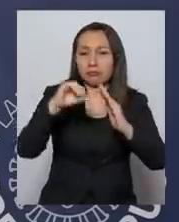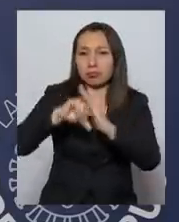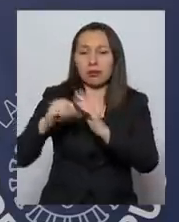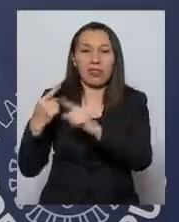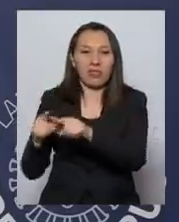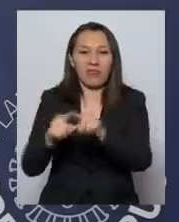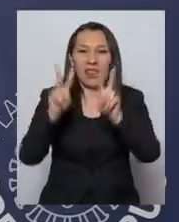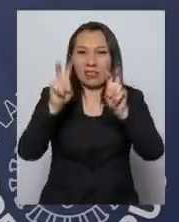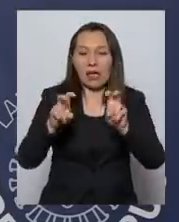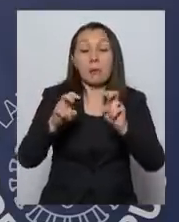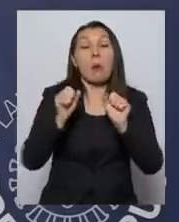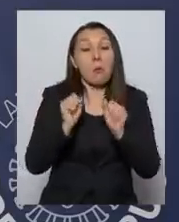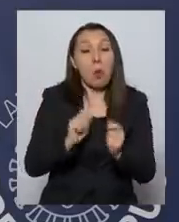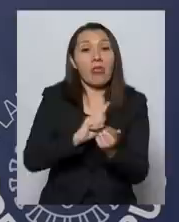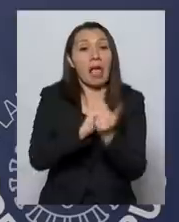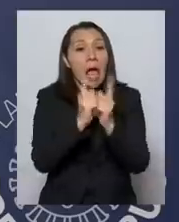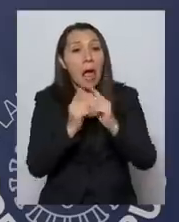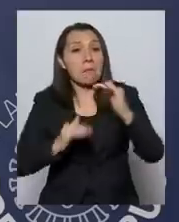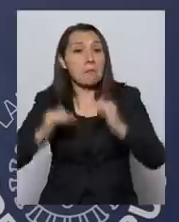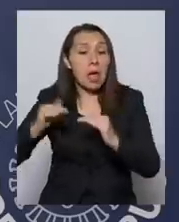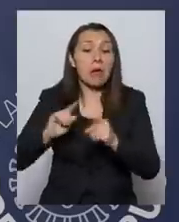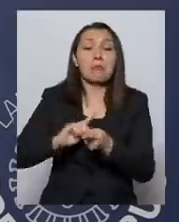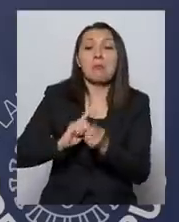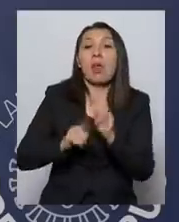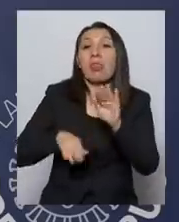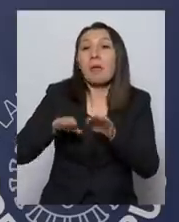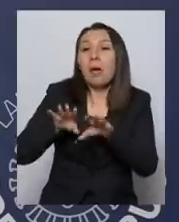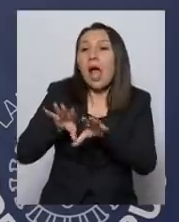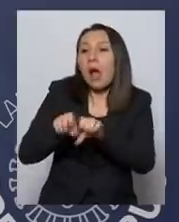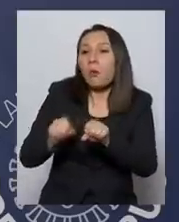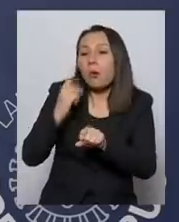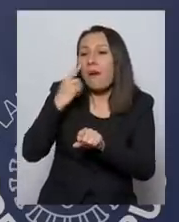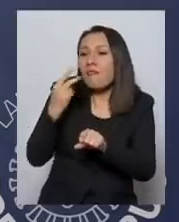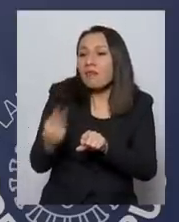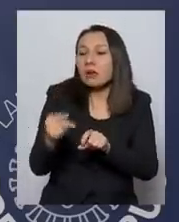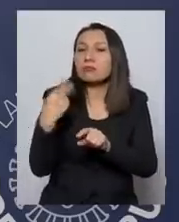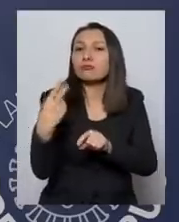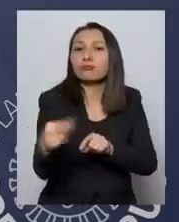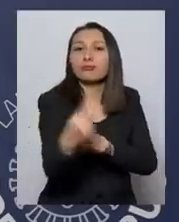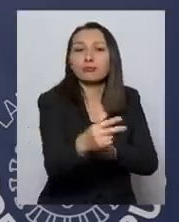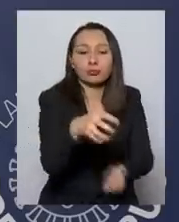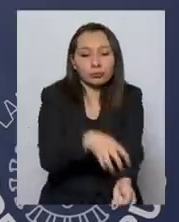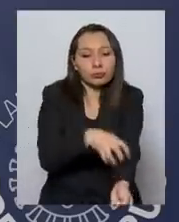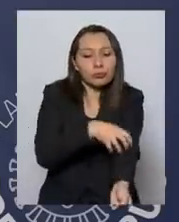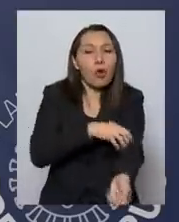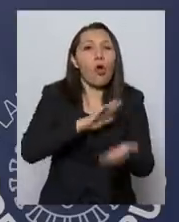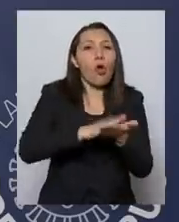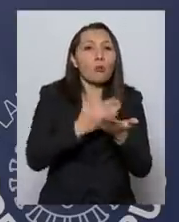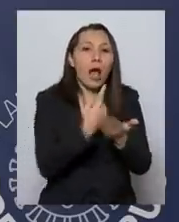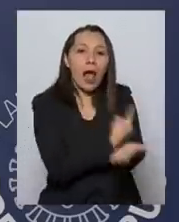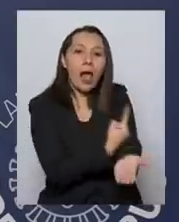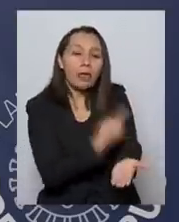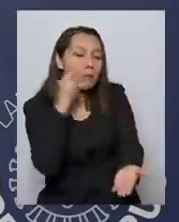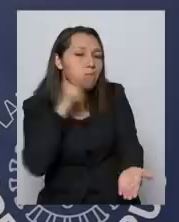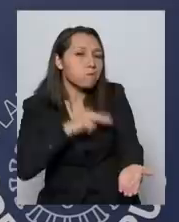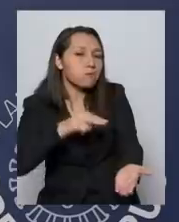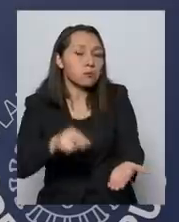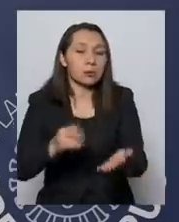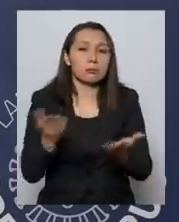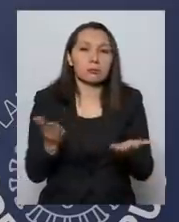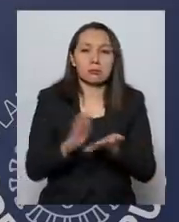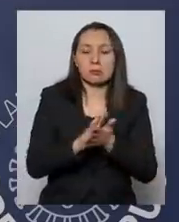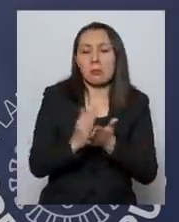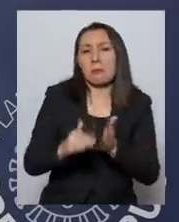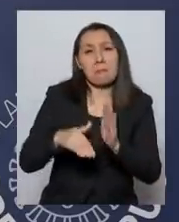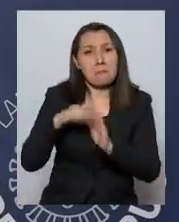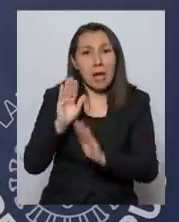que es flexible, dinámica, estratégica, de acuerdo a lo que va pasando en cada región. Y es así como en